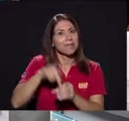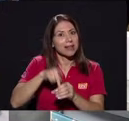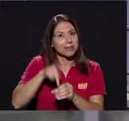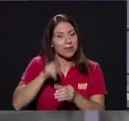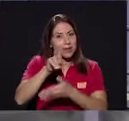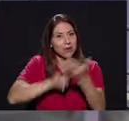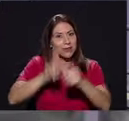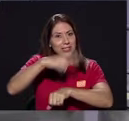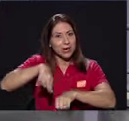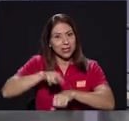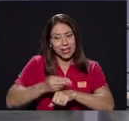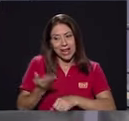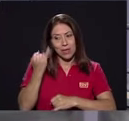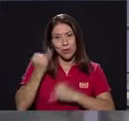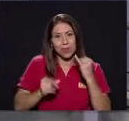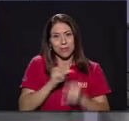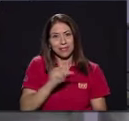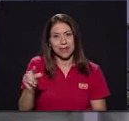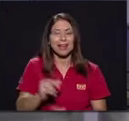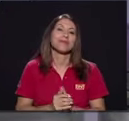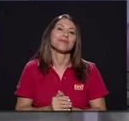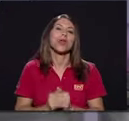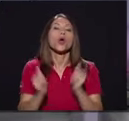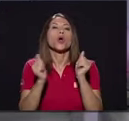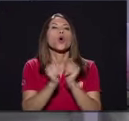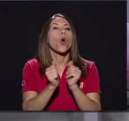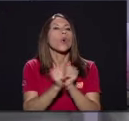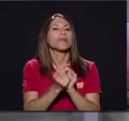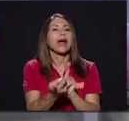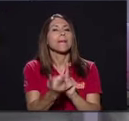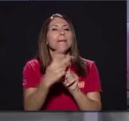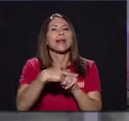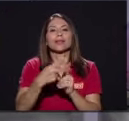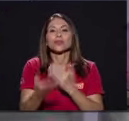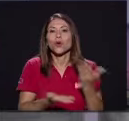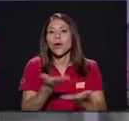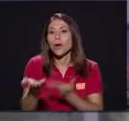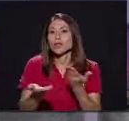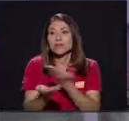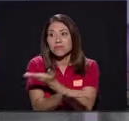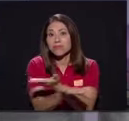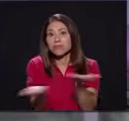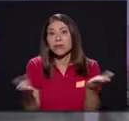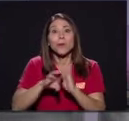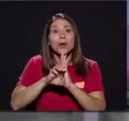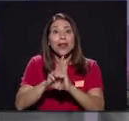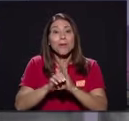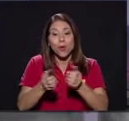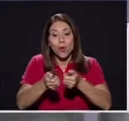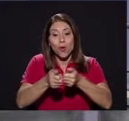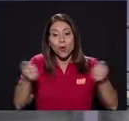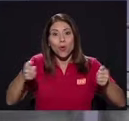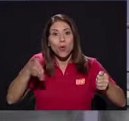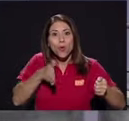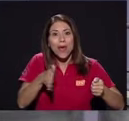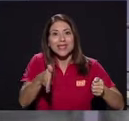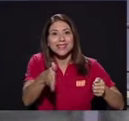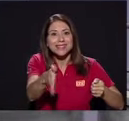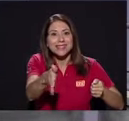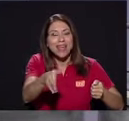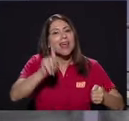Nacional en esta última semana, por ejemplo, con aplicaciones colaborativas que están a la mano de todos los costarricenses, como el Waze.